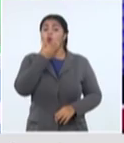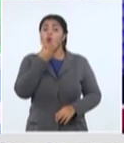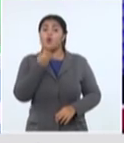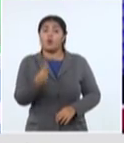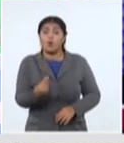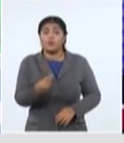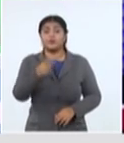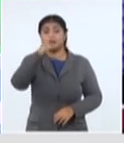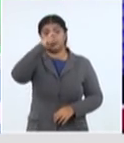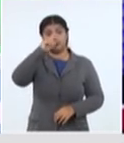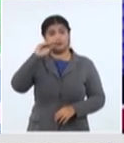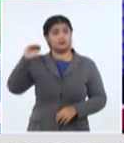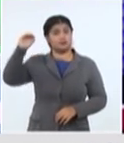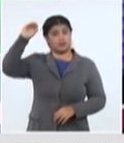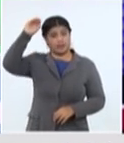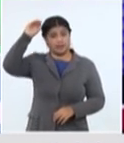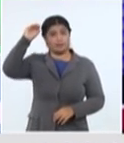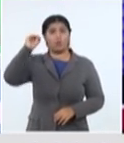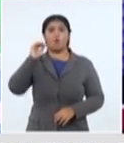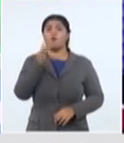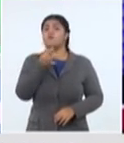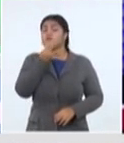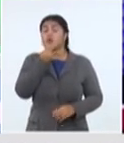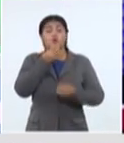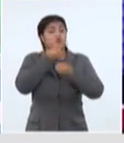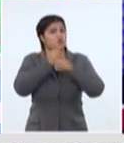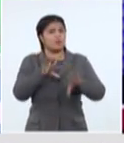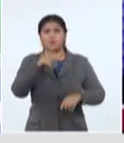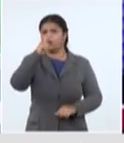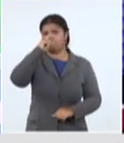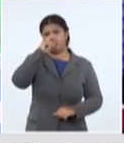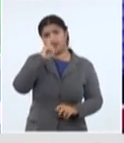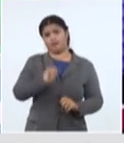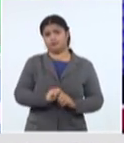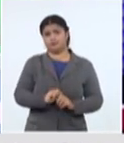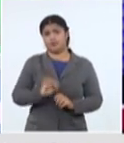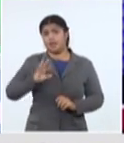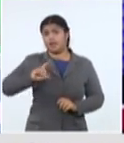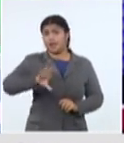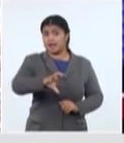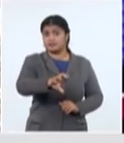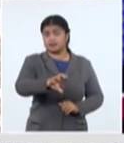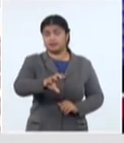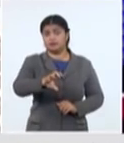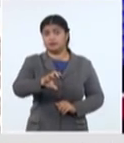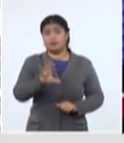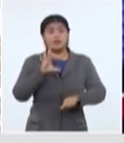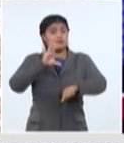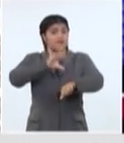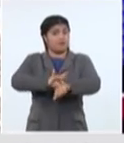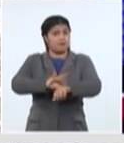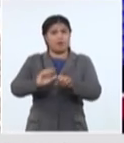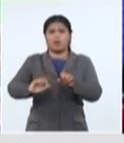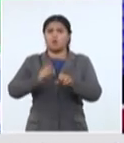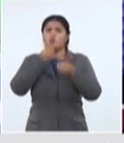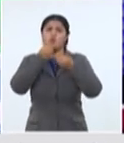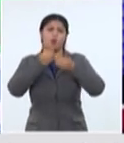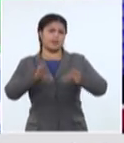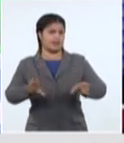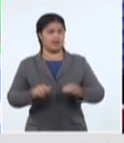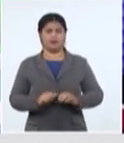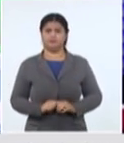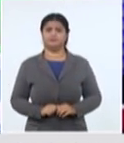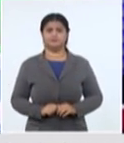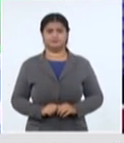senectud. Y esto sí también es algo que nosotros tomamos muy en cuenta, porque el impacto también lo condiciona la